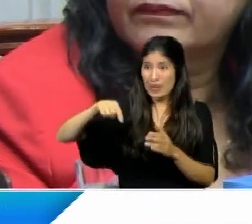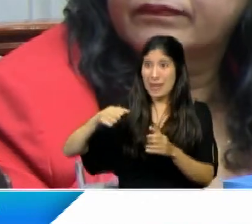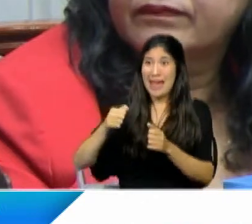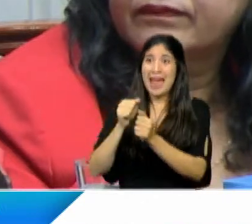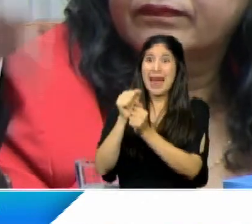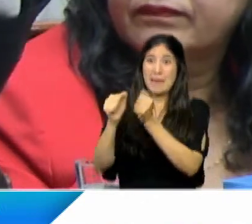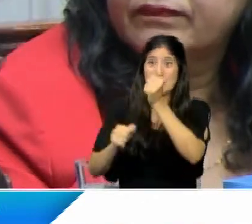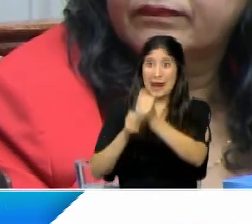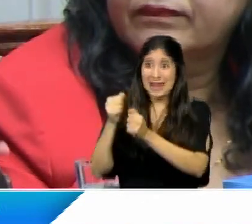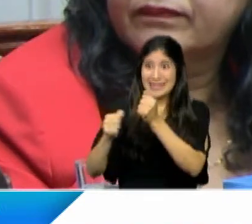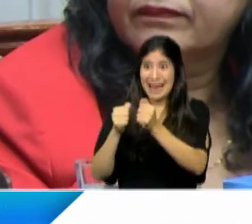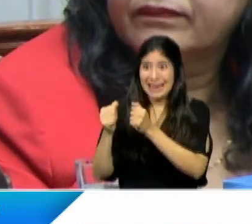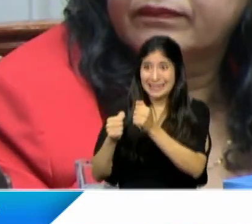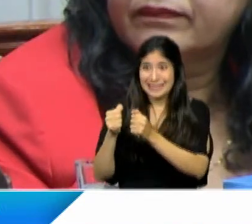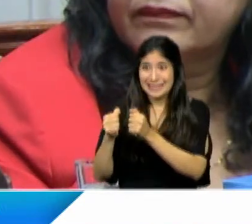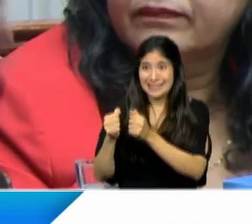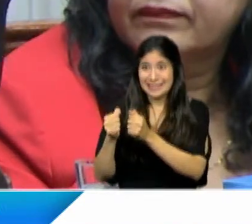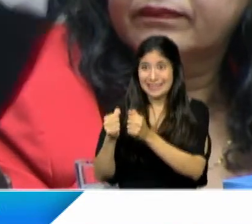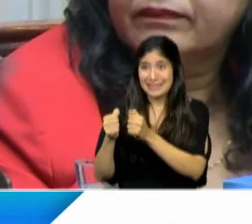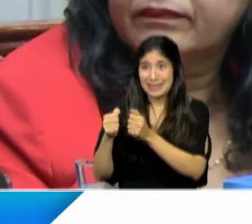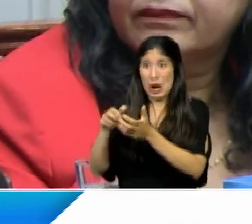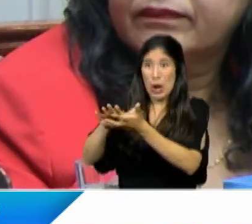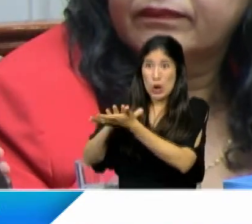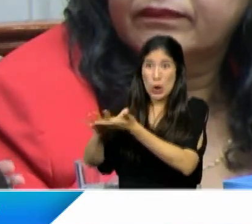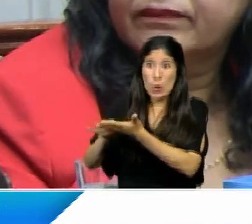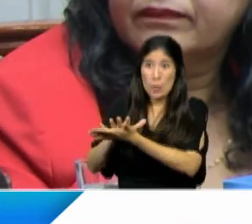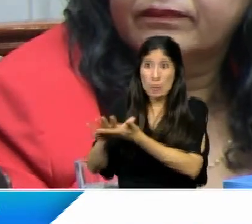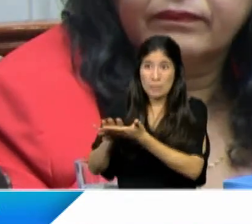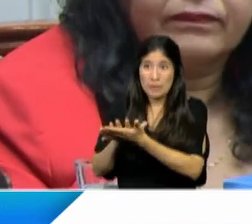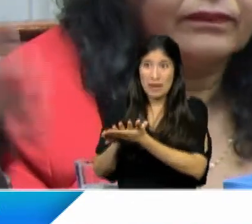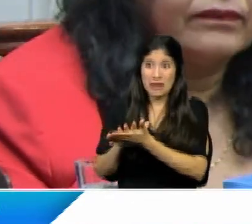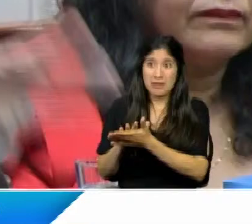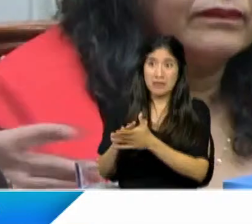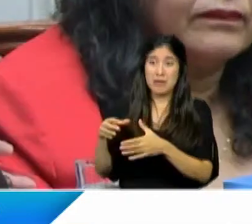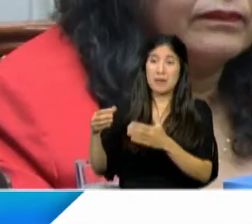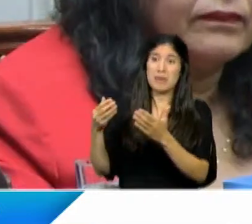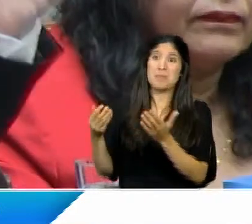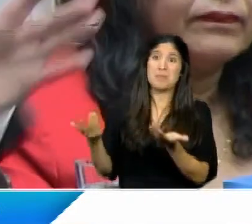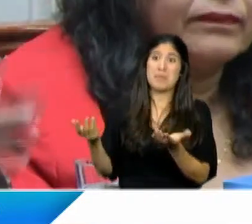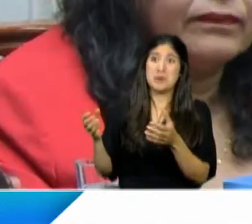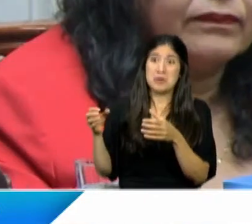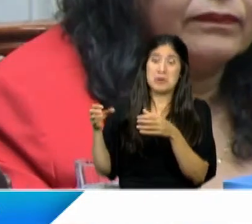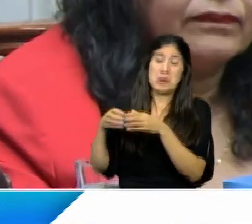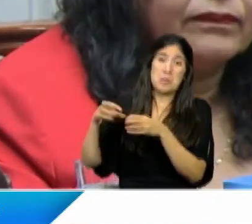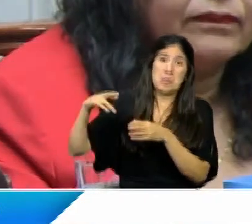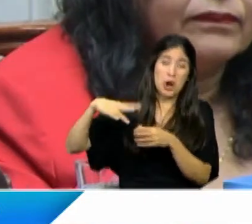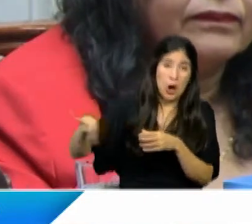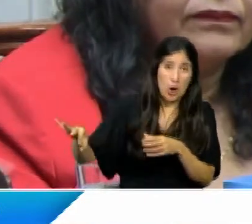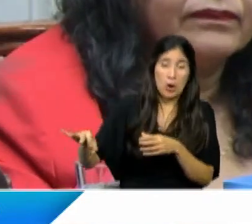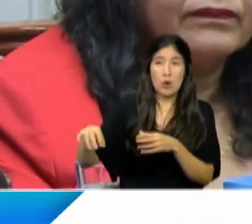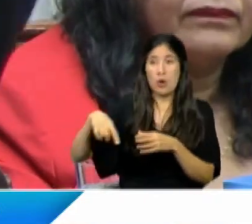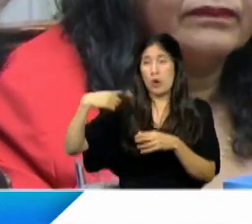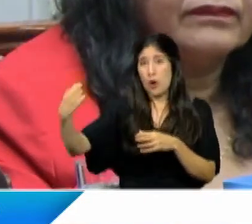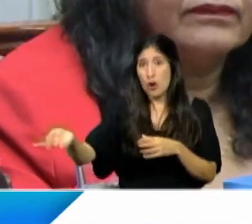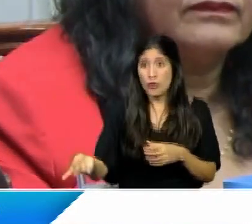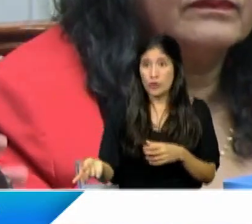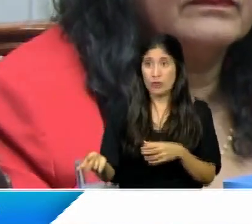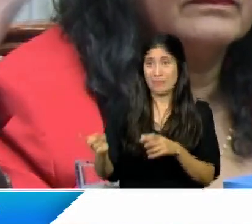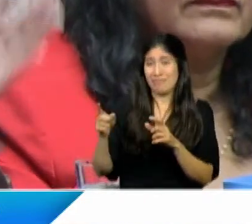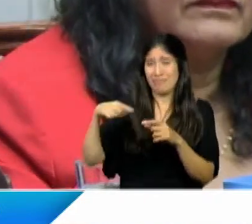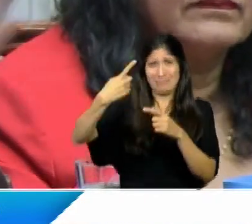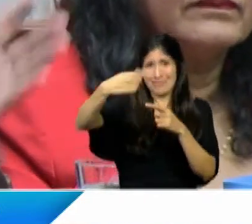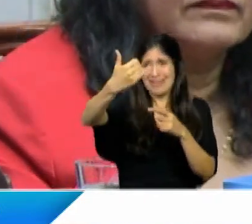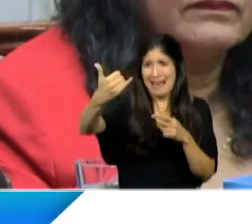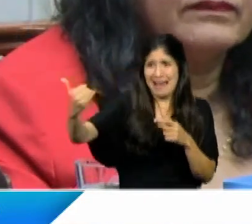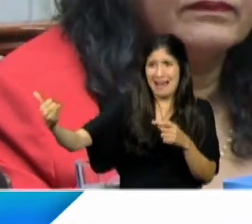guaridas fiscales, y no es solo el presidente del bloque del PRO, sino también otro diputado más del PRO que sale públicamente, y seguramente otros también